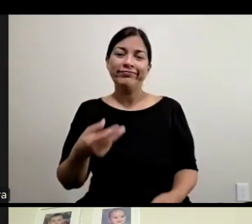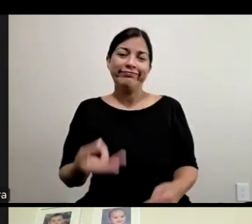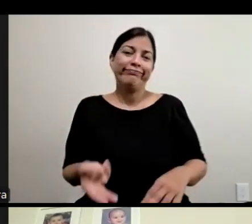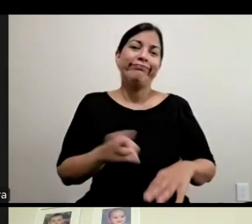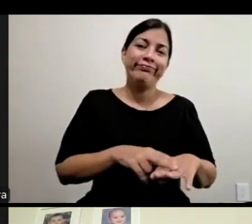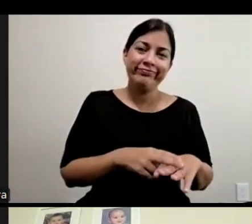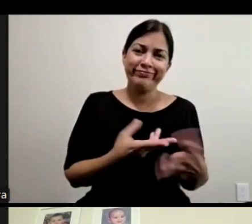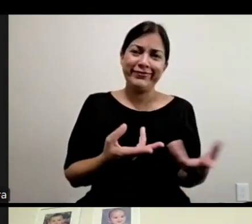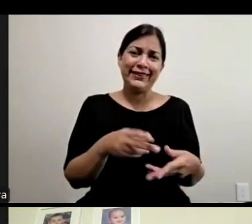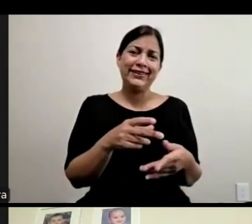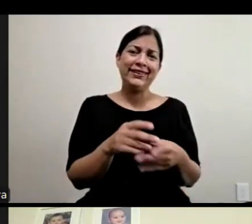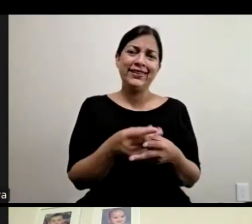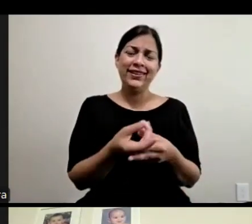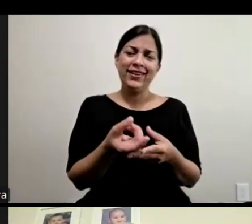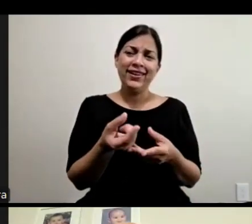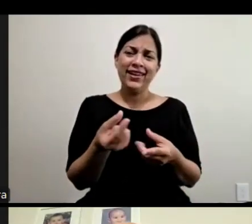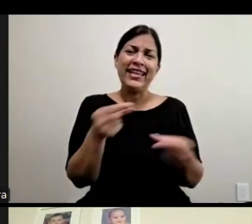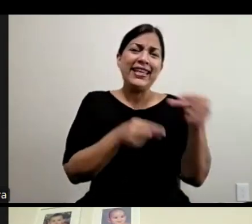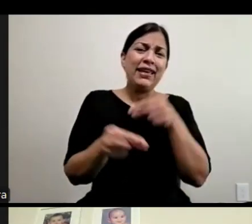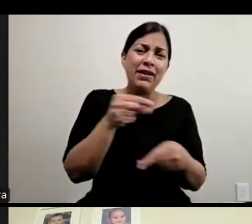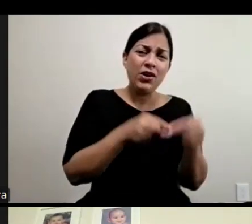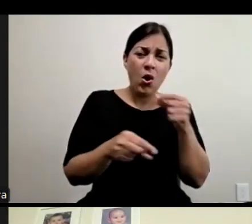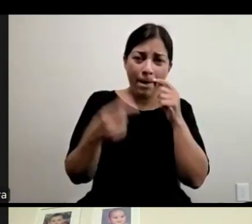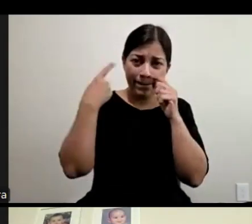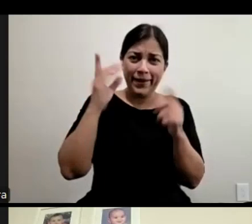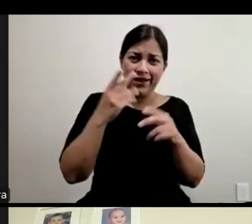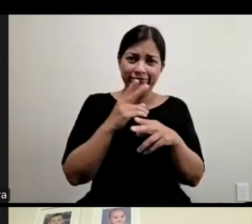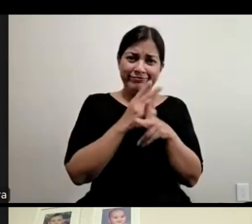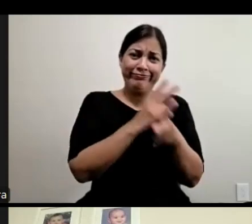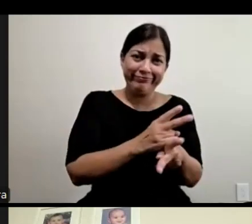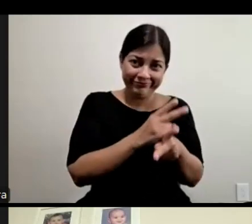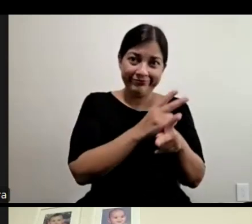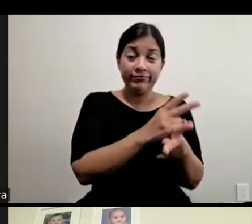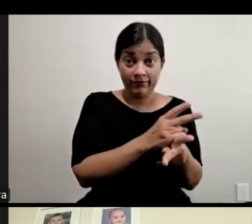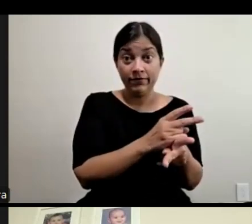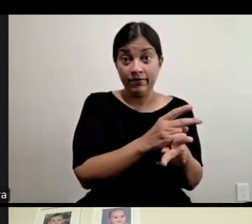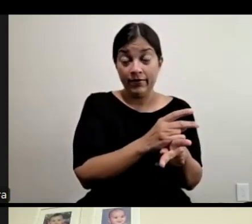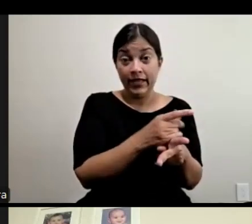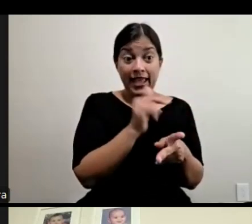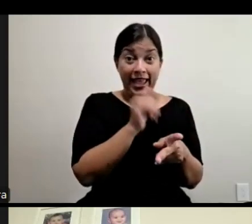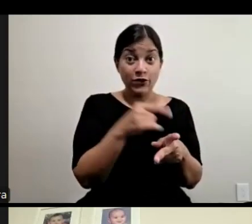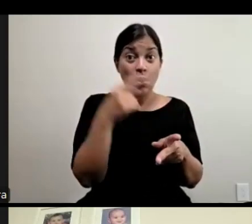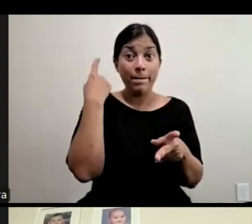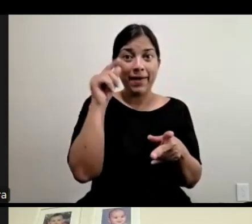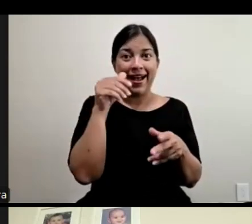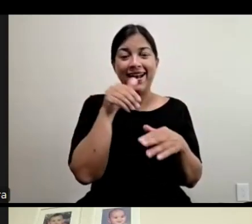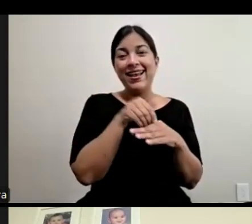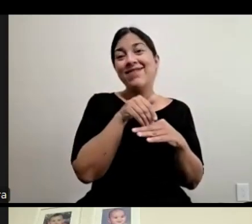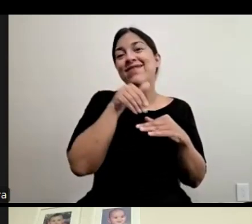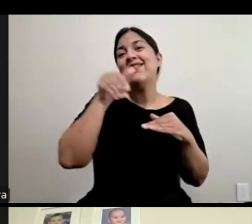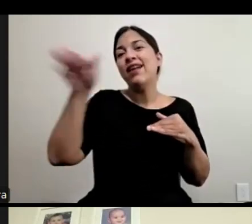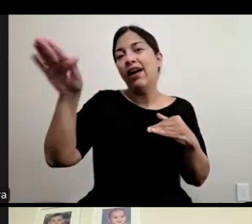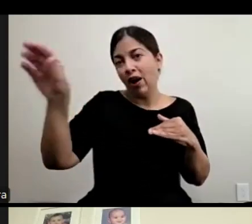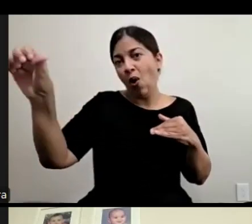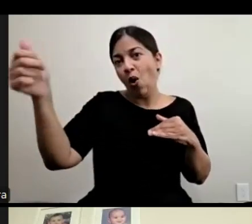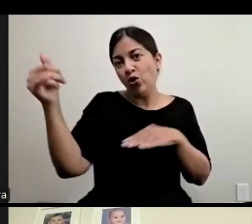a algún tipo de alimento cuando tiene que salir a otro país para venderse. Exacto. Otra cosa